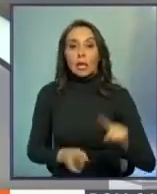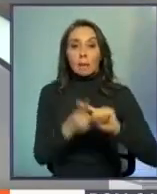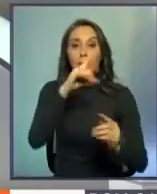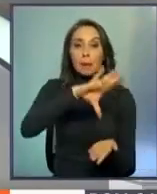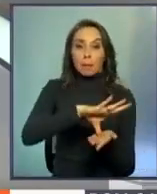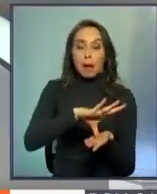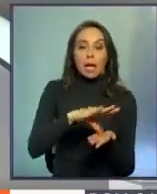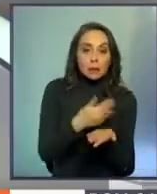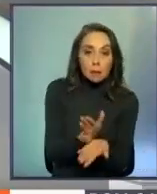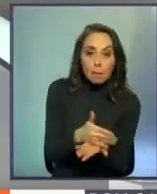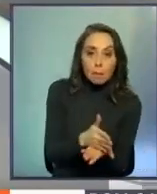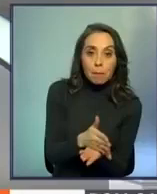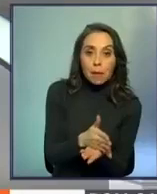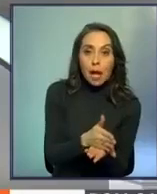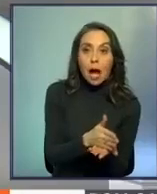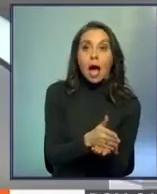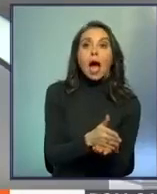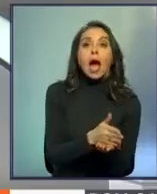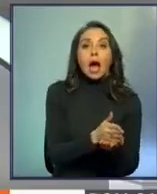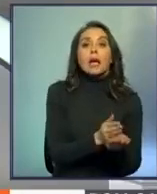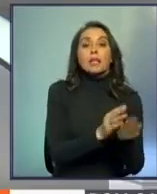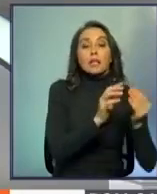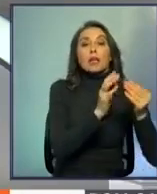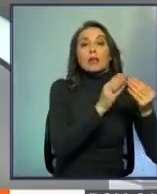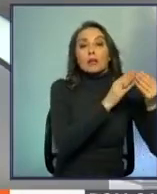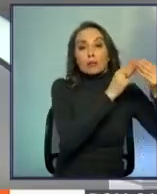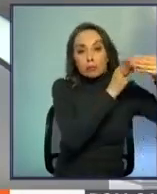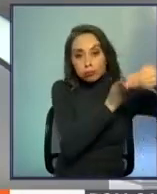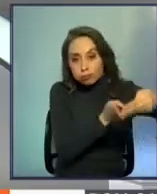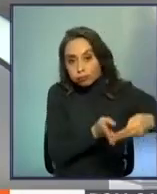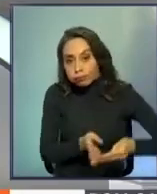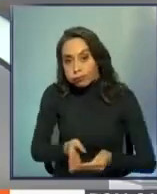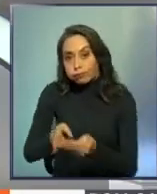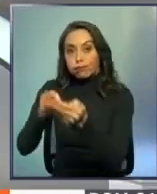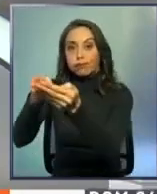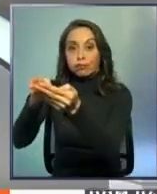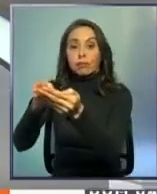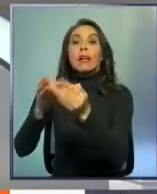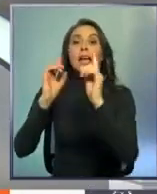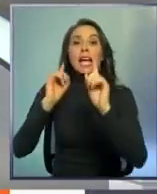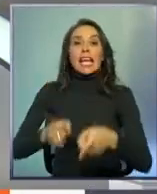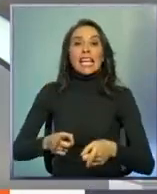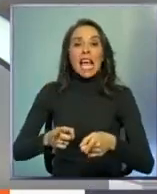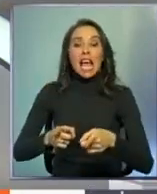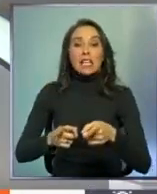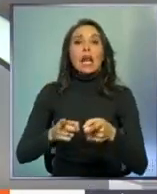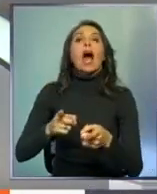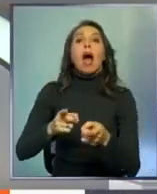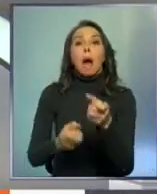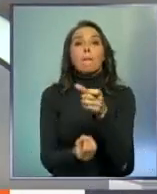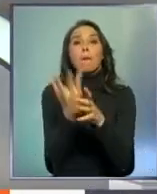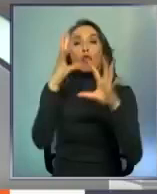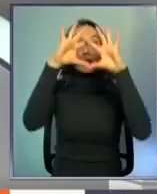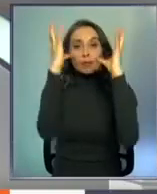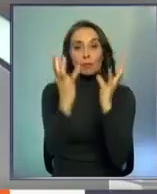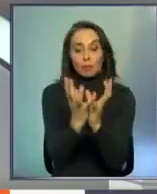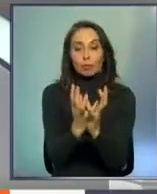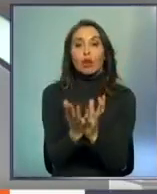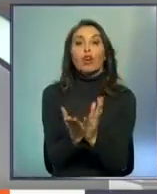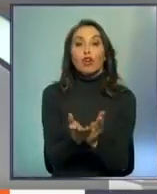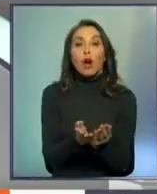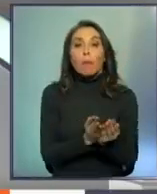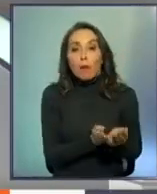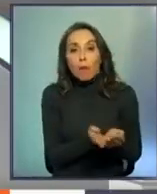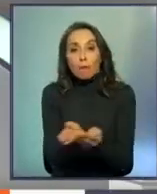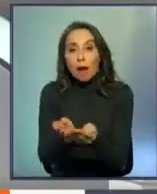empleaba la estrategia del desembarco anfibio en las guerras modernas. En el siguiente reportaje conoceremos cómo fue el desembarco ocurrido en la Batalla de